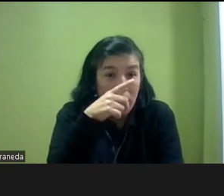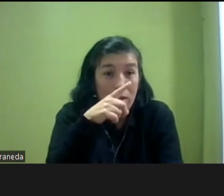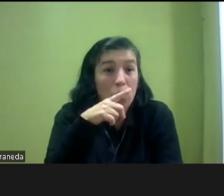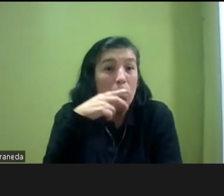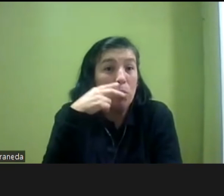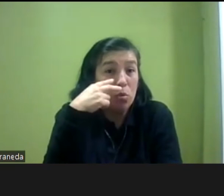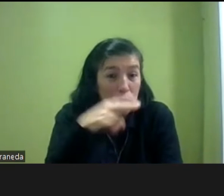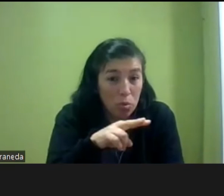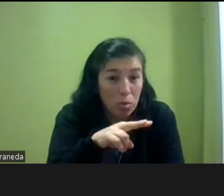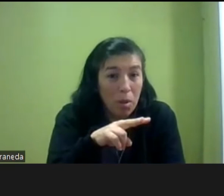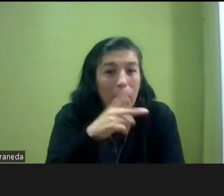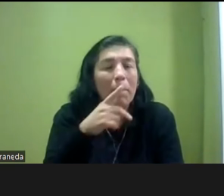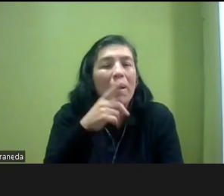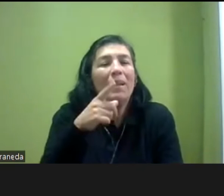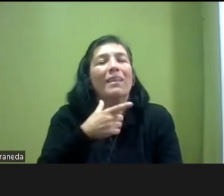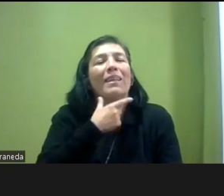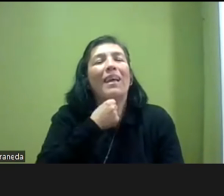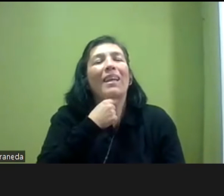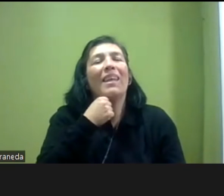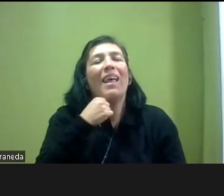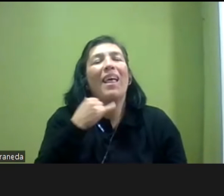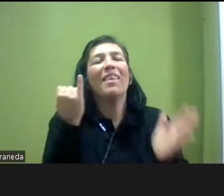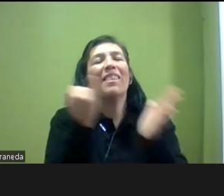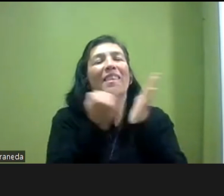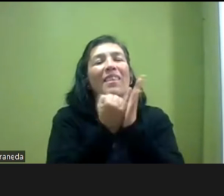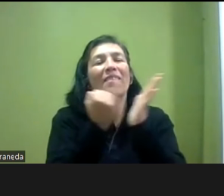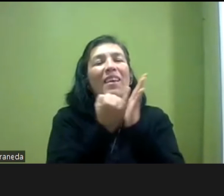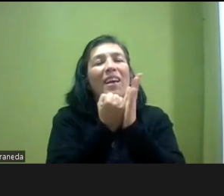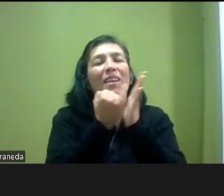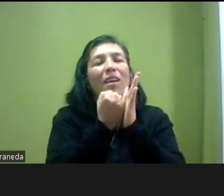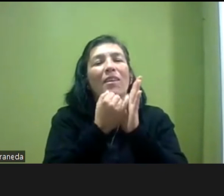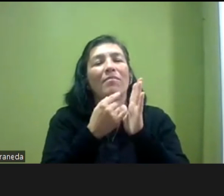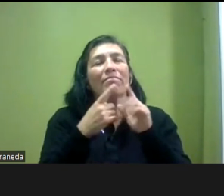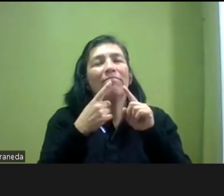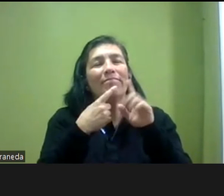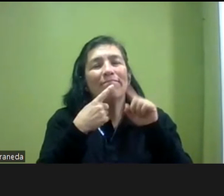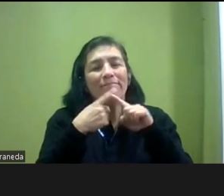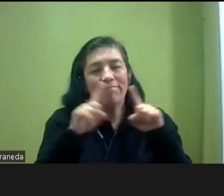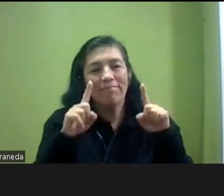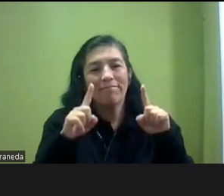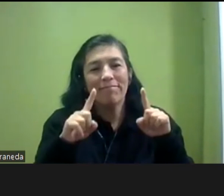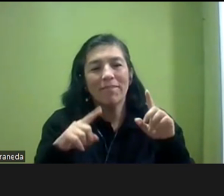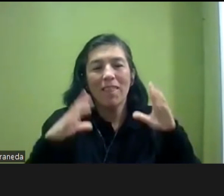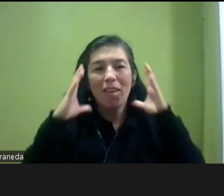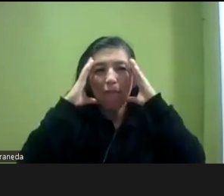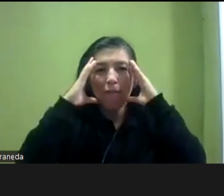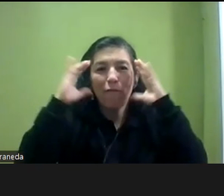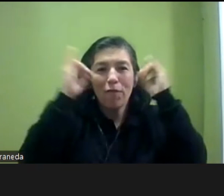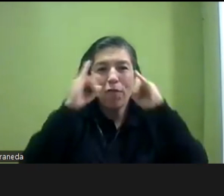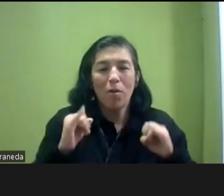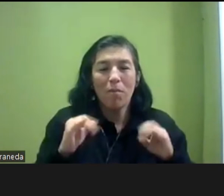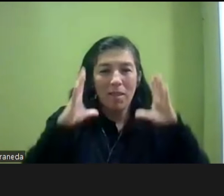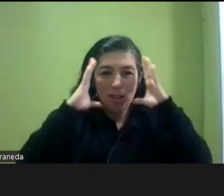de diferenciarse por la forma del cráneo, también había un deseo